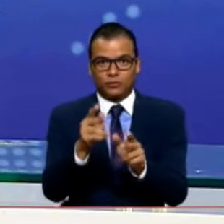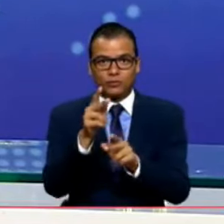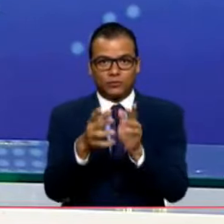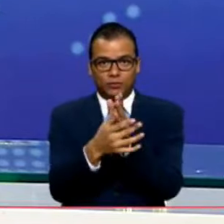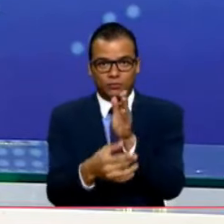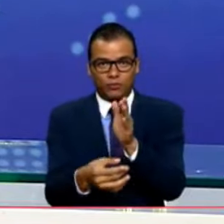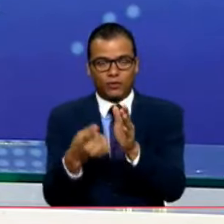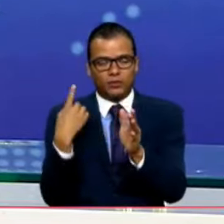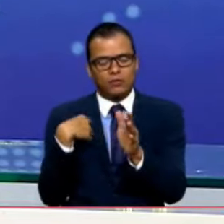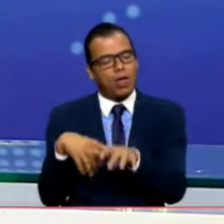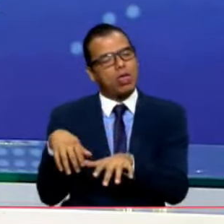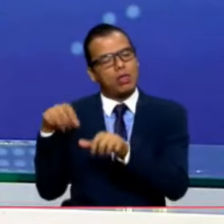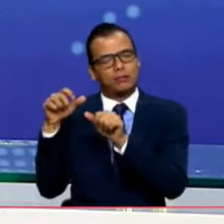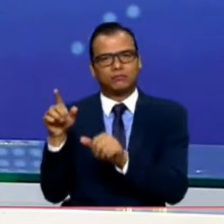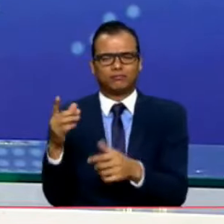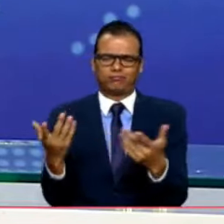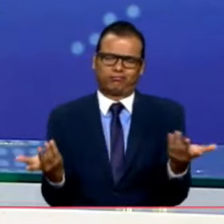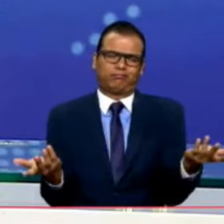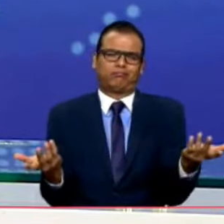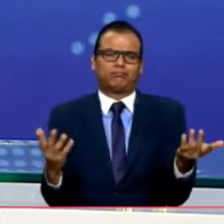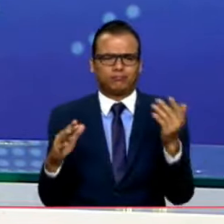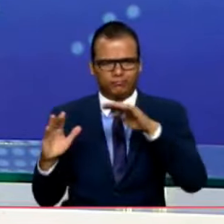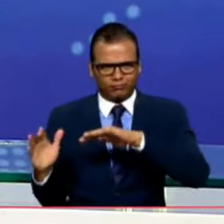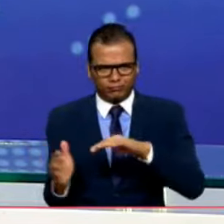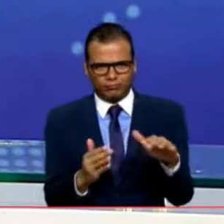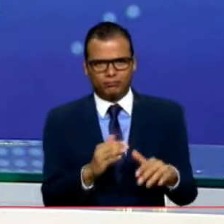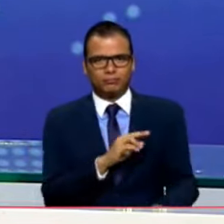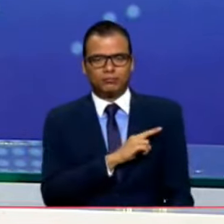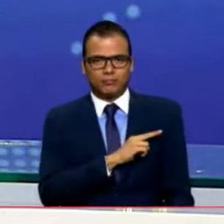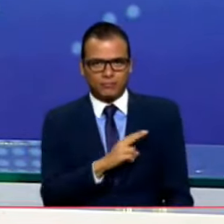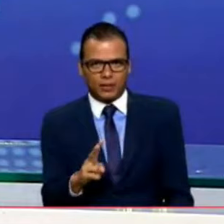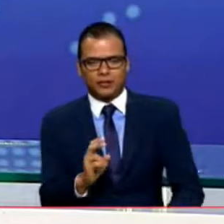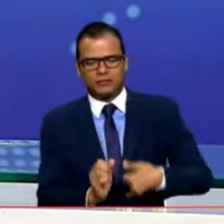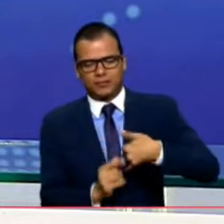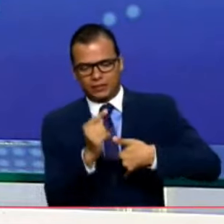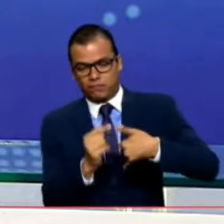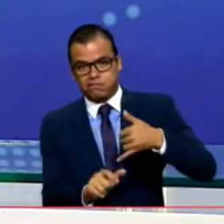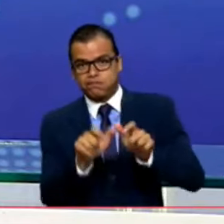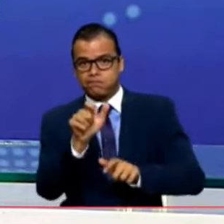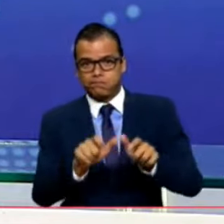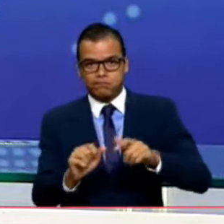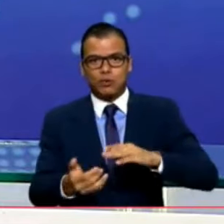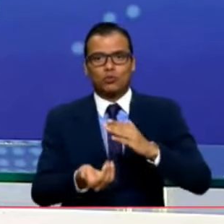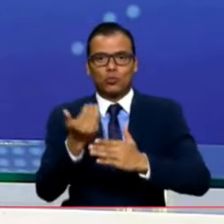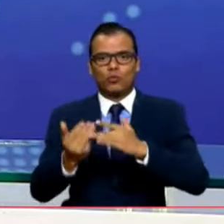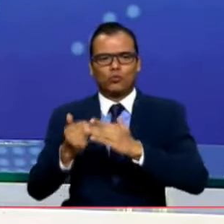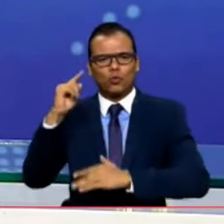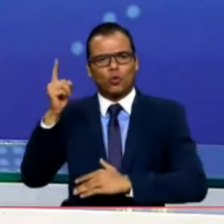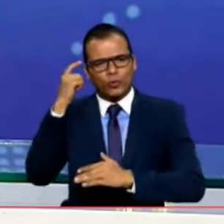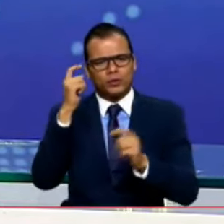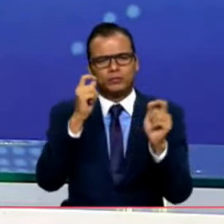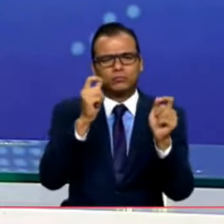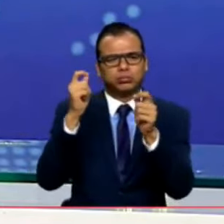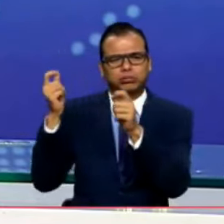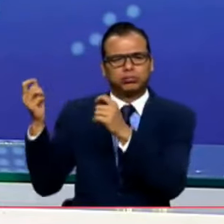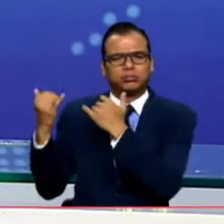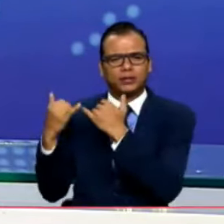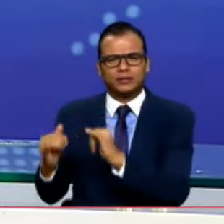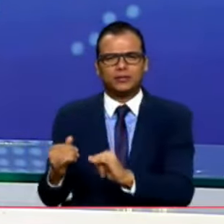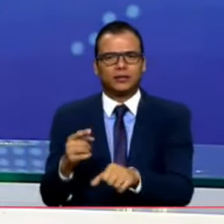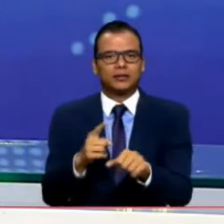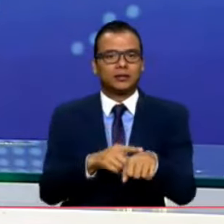Y en el Valle del Cauca, la región Pacífico, varios mandatarios también tomaron posesión durante el fin de semana y comenzaron en firme su mandato para el